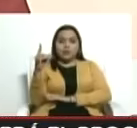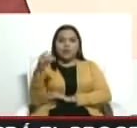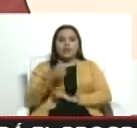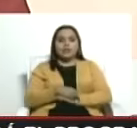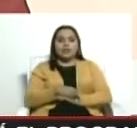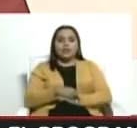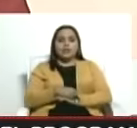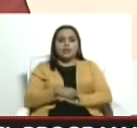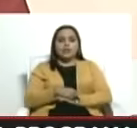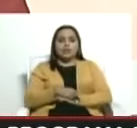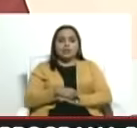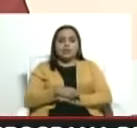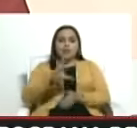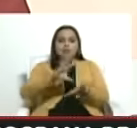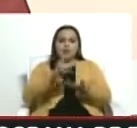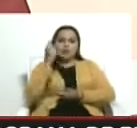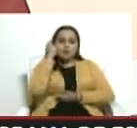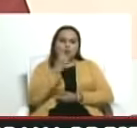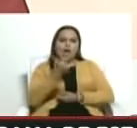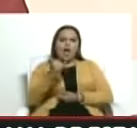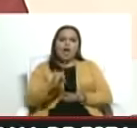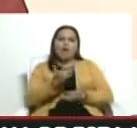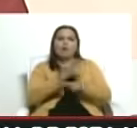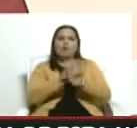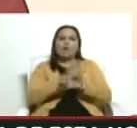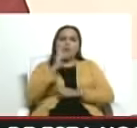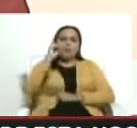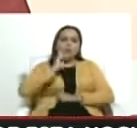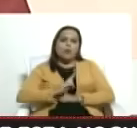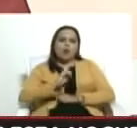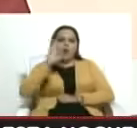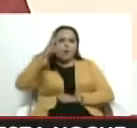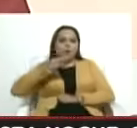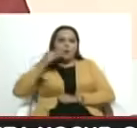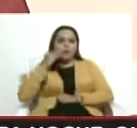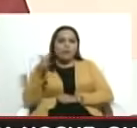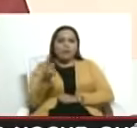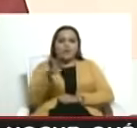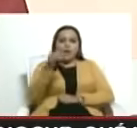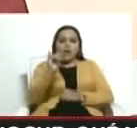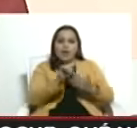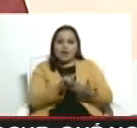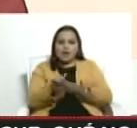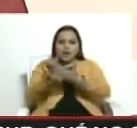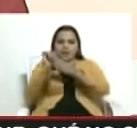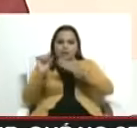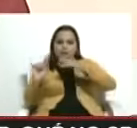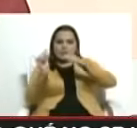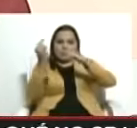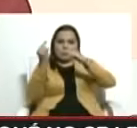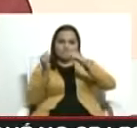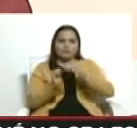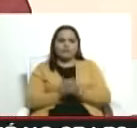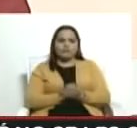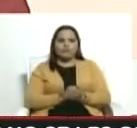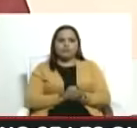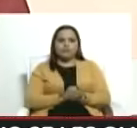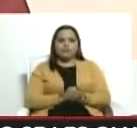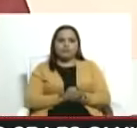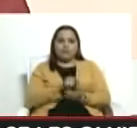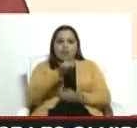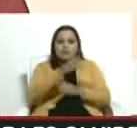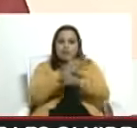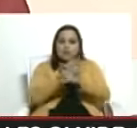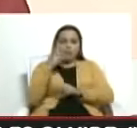este momento los Juegos Bolivarianos de la Juventud, donde Venezuela hasta ahora va encabezando, es el medallero de esos juegos. Es